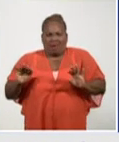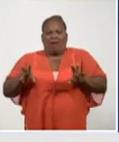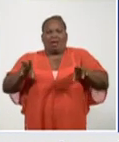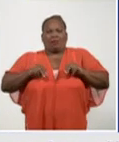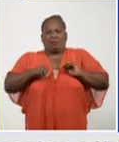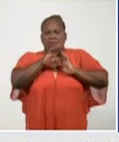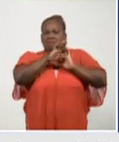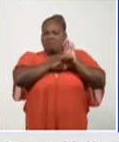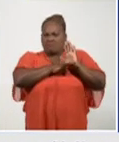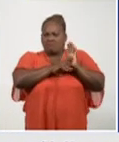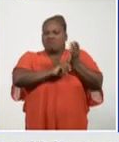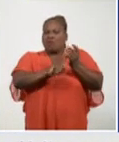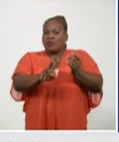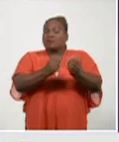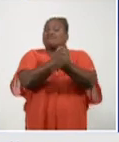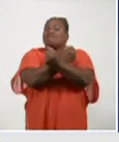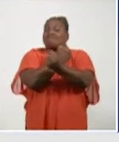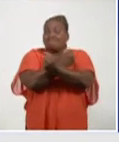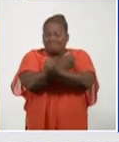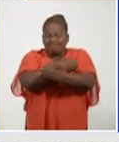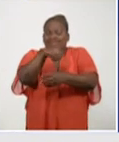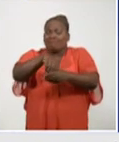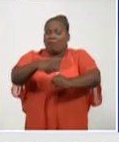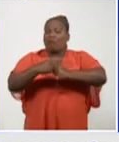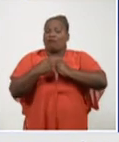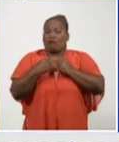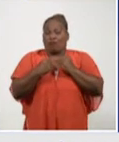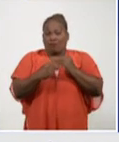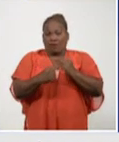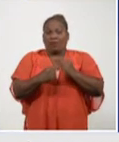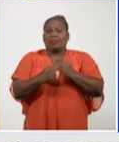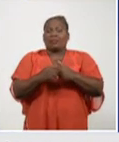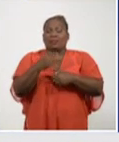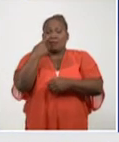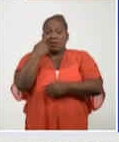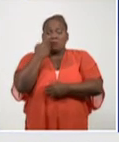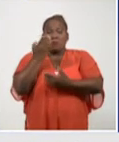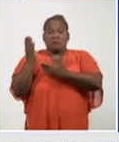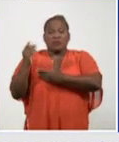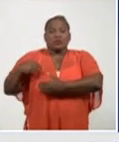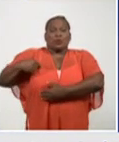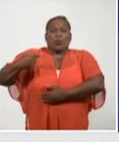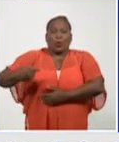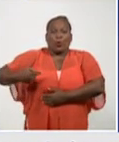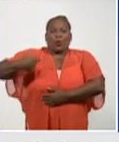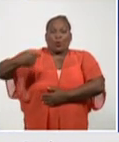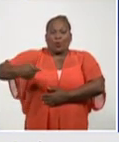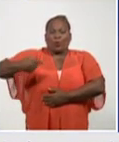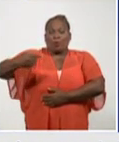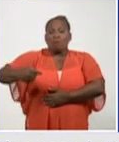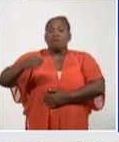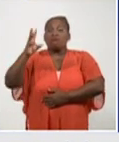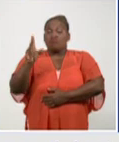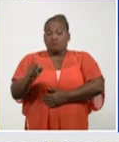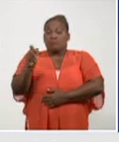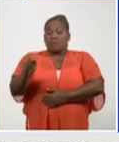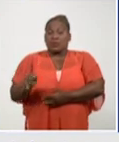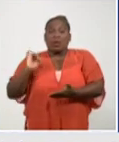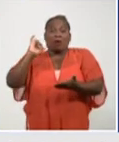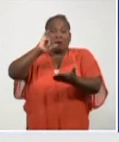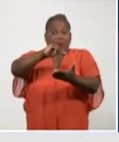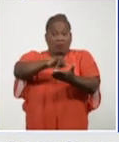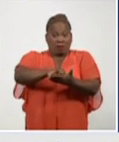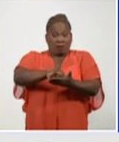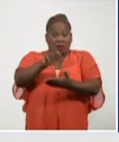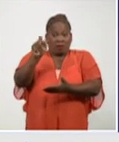provincia con mucho riesgo. Hemos ido viendo cómo diariamente el número de casos importados que